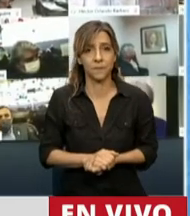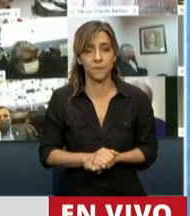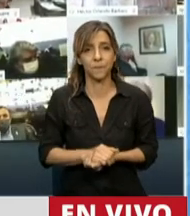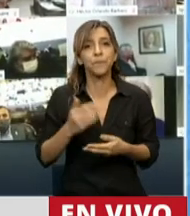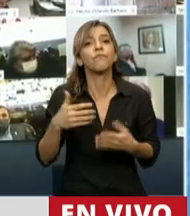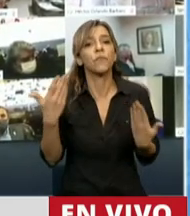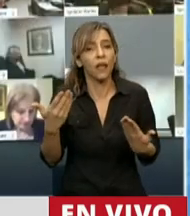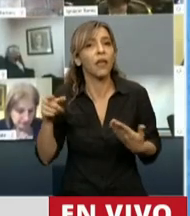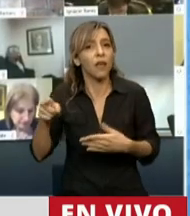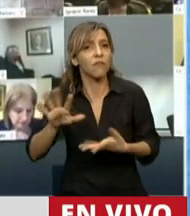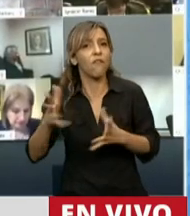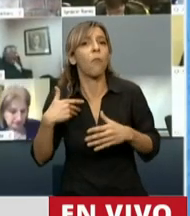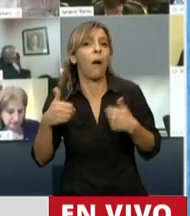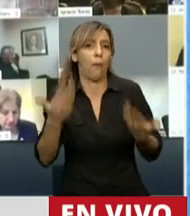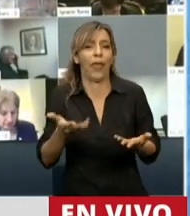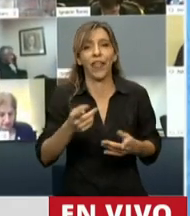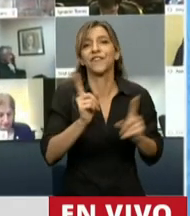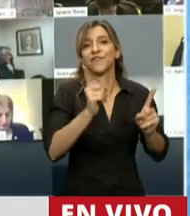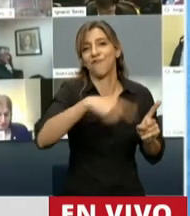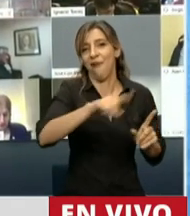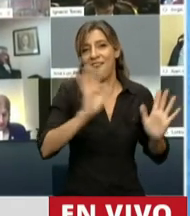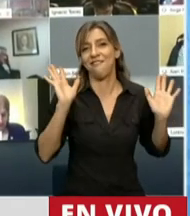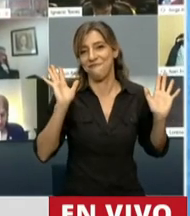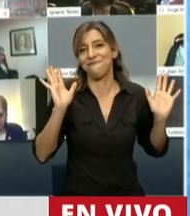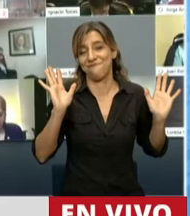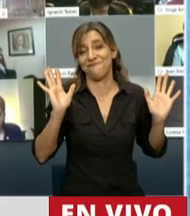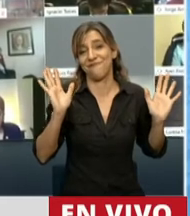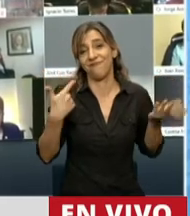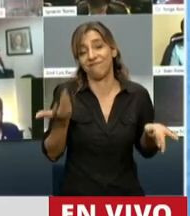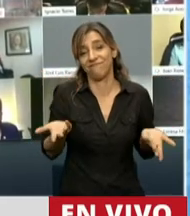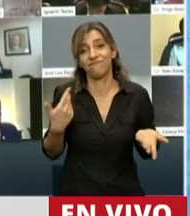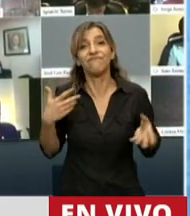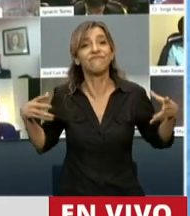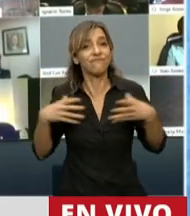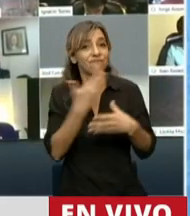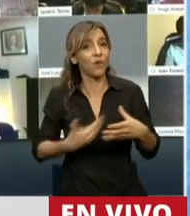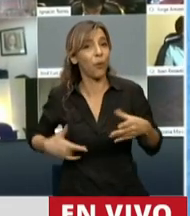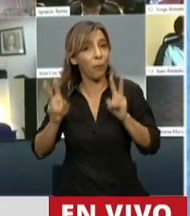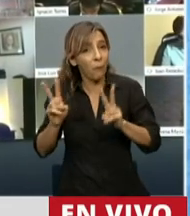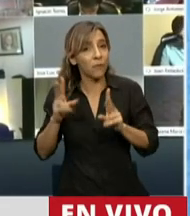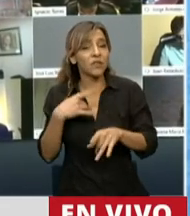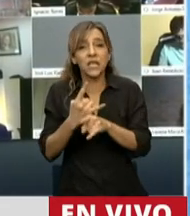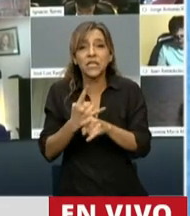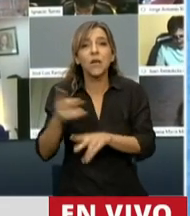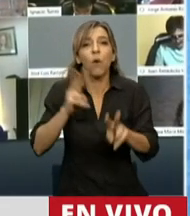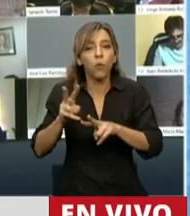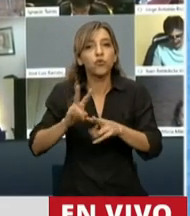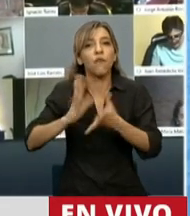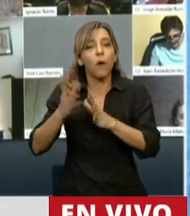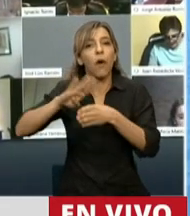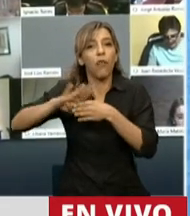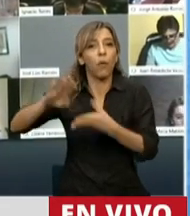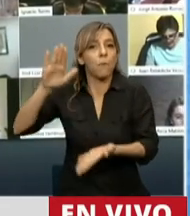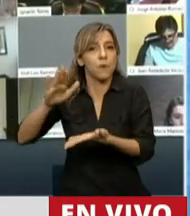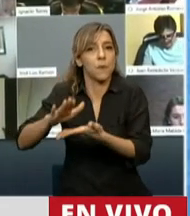y beneficiar a los fugadores. El peronismo en el gobierno, salvo una excepción, siempre ha iniciado ciclos de desendeudamiento. El primero